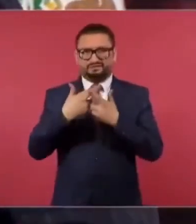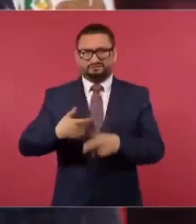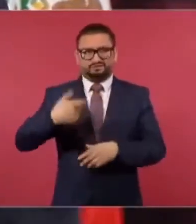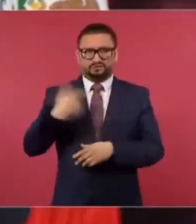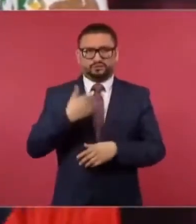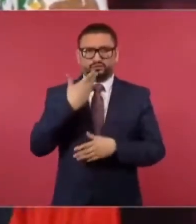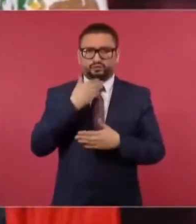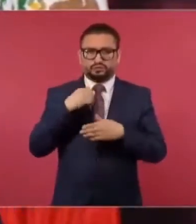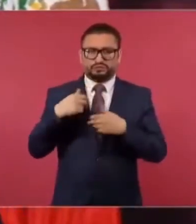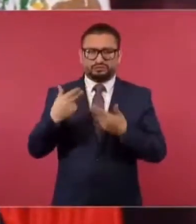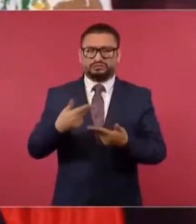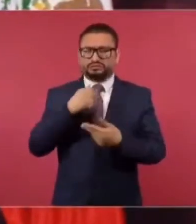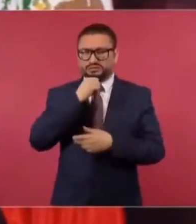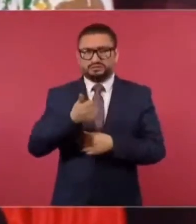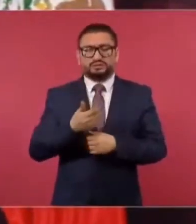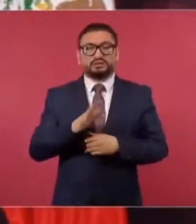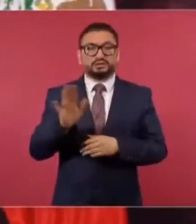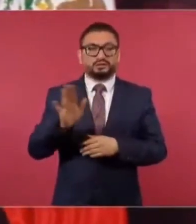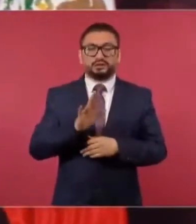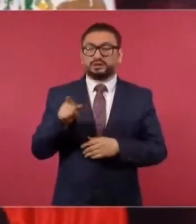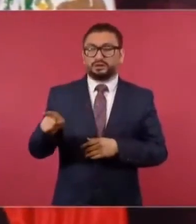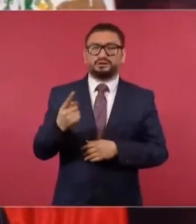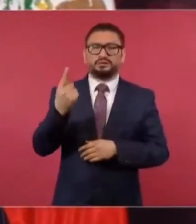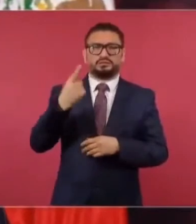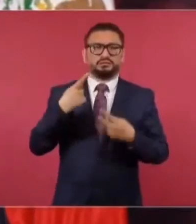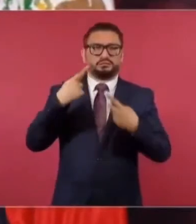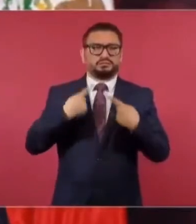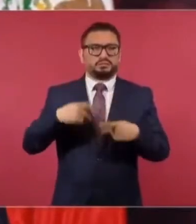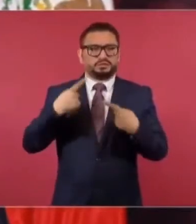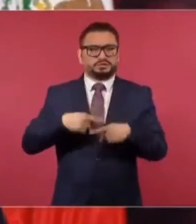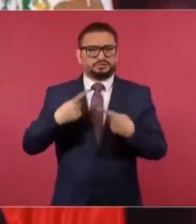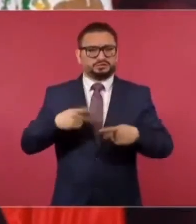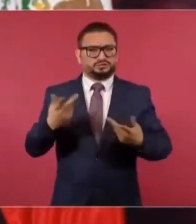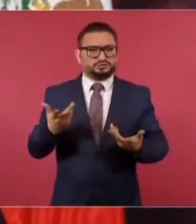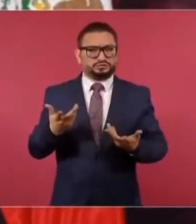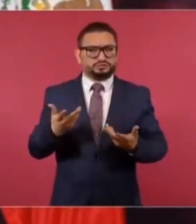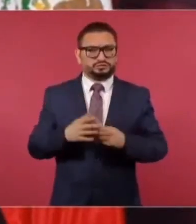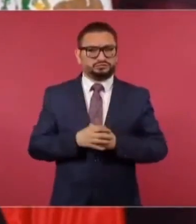estamos hablando de una persona